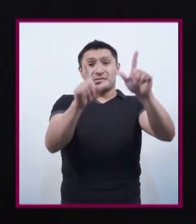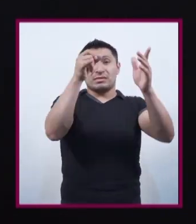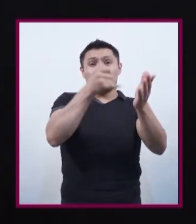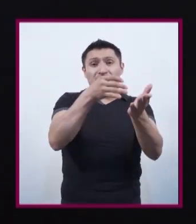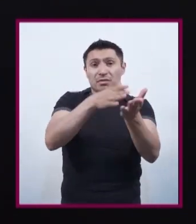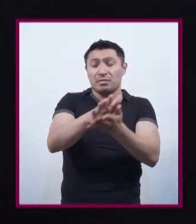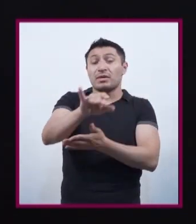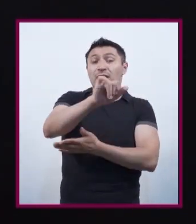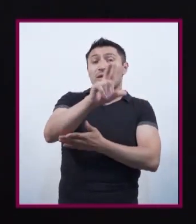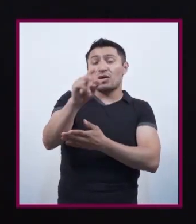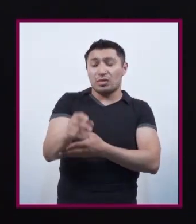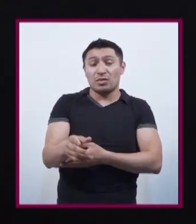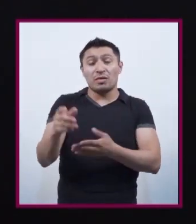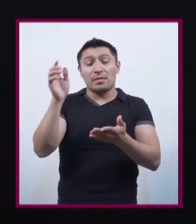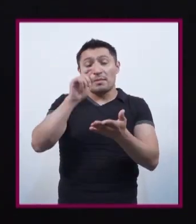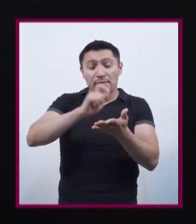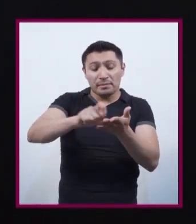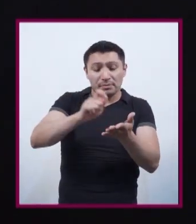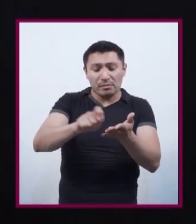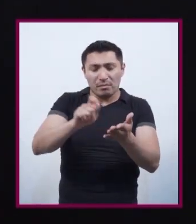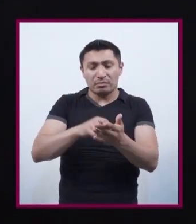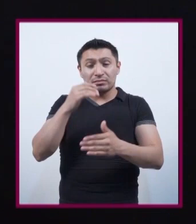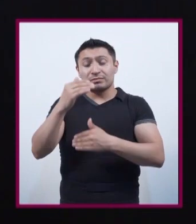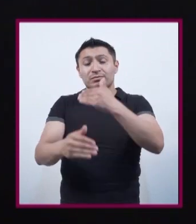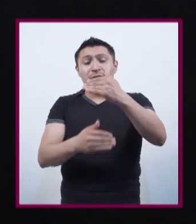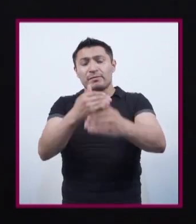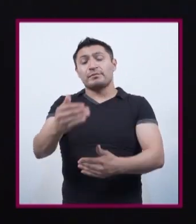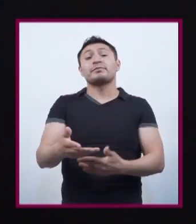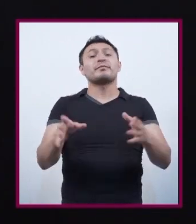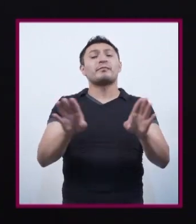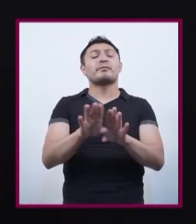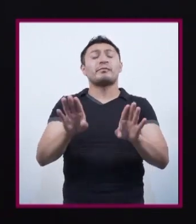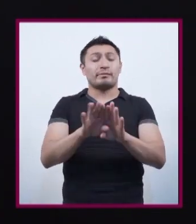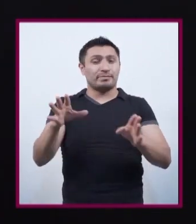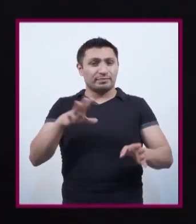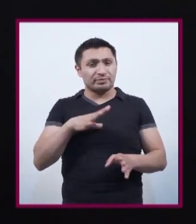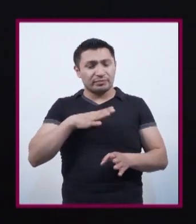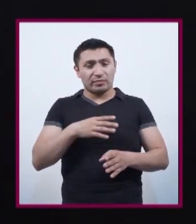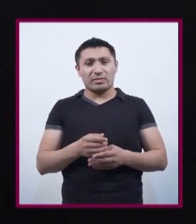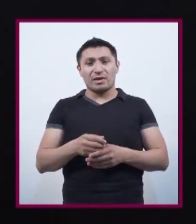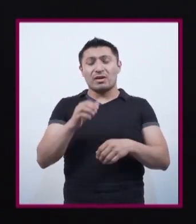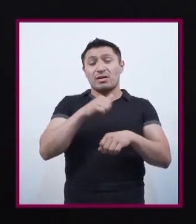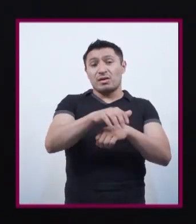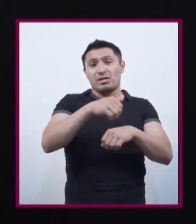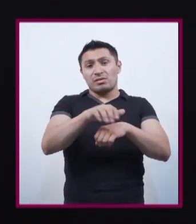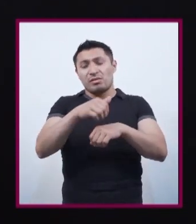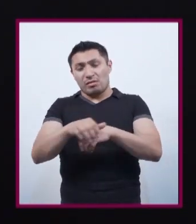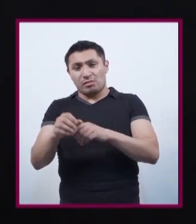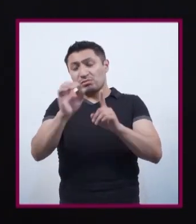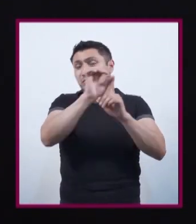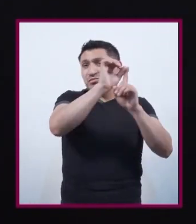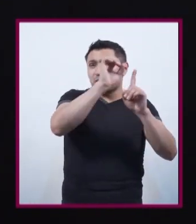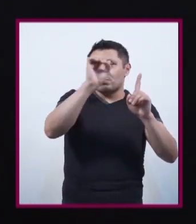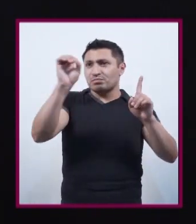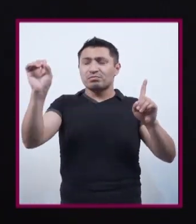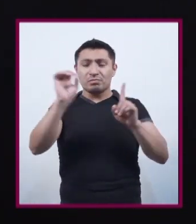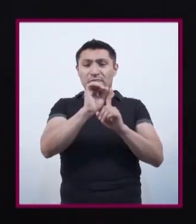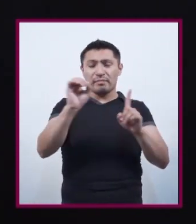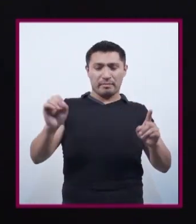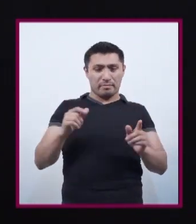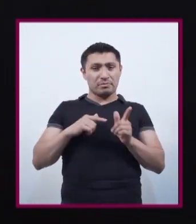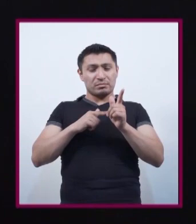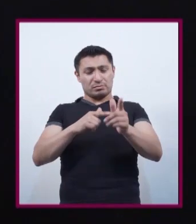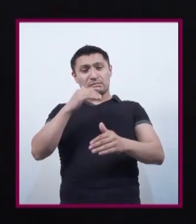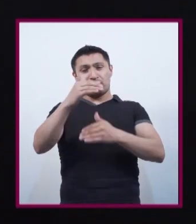no, editada en partes sucesivas que generalmente tienen decimaciones numéricas o cronológicas que se permiten